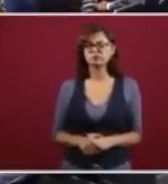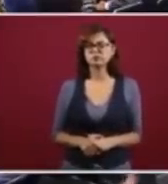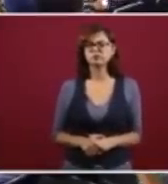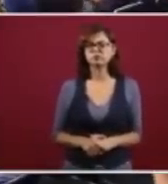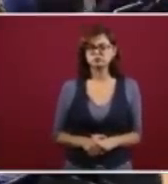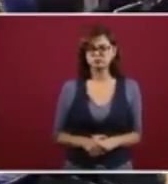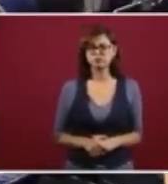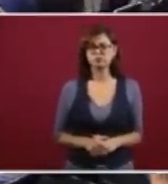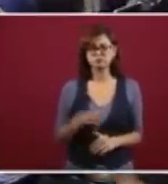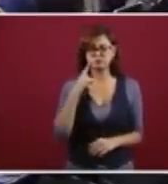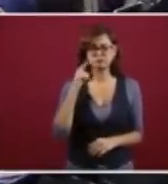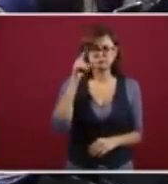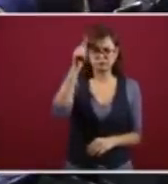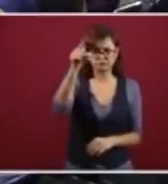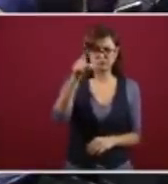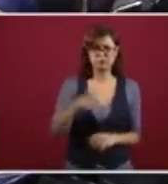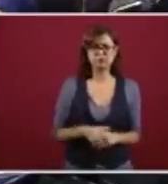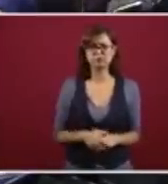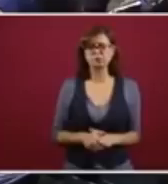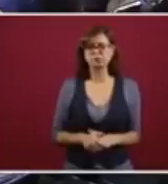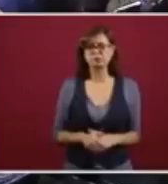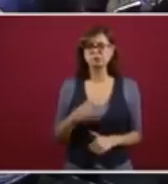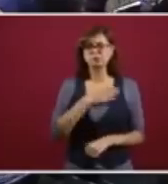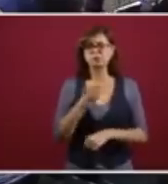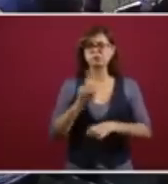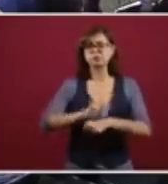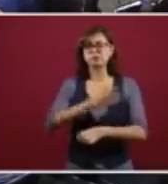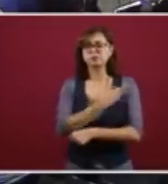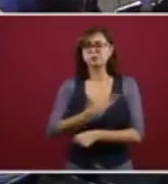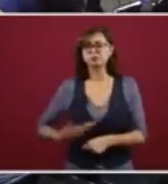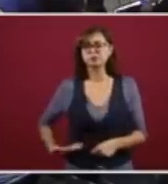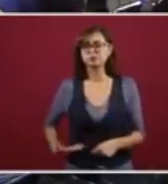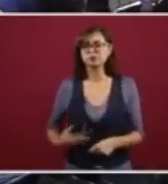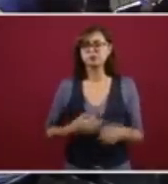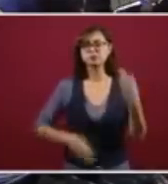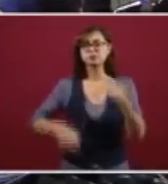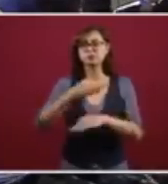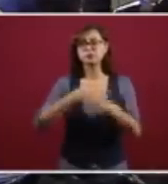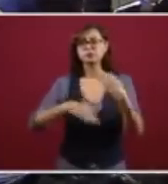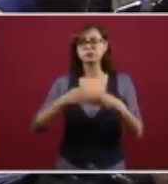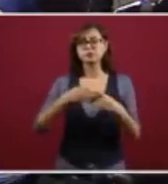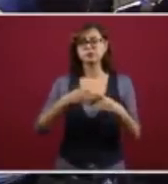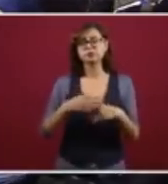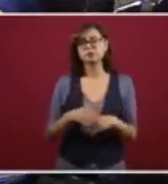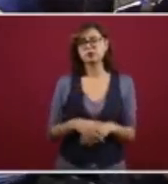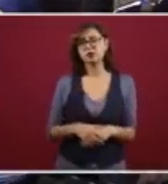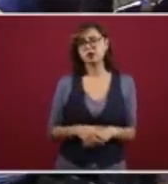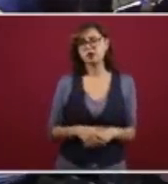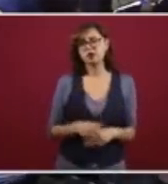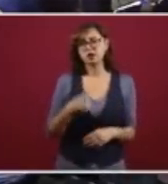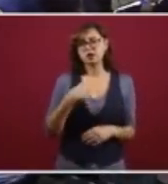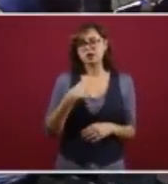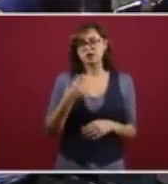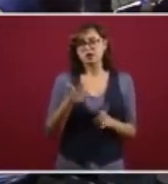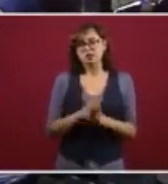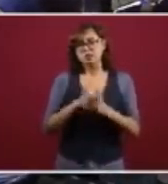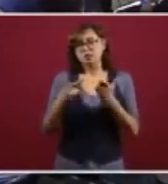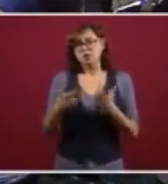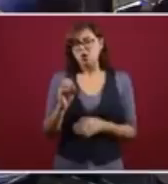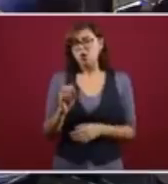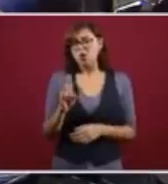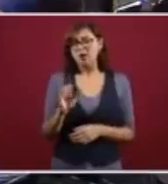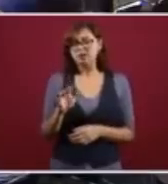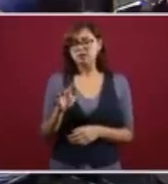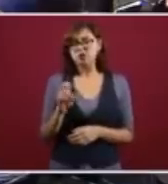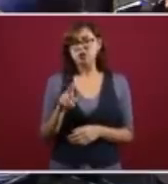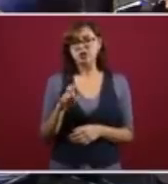Sí, a ver. Buenos días, señor presidente. Buenos días a todos. Urbano Barrera, del diario Ovaciones. Señor presidente, ayer nos dijo que se iba a